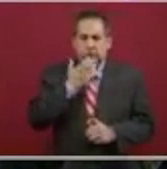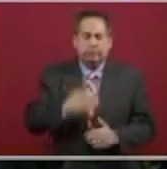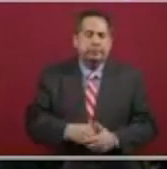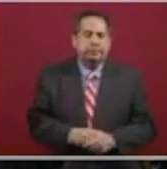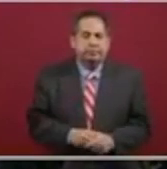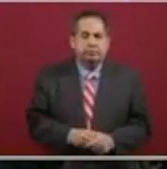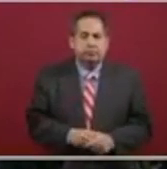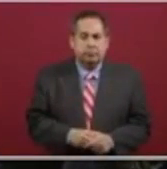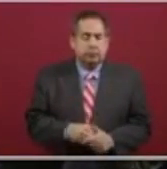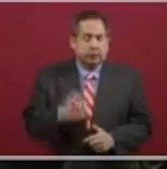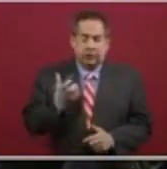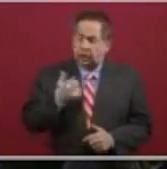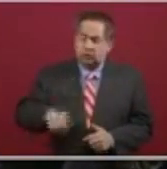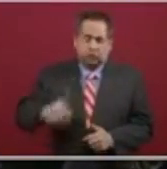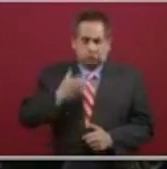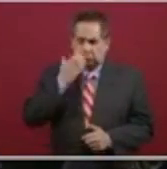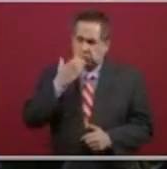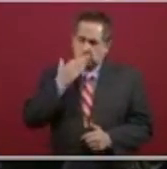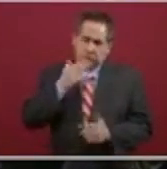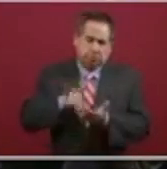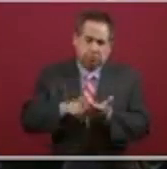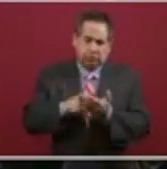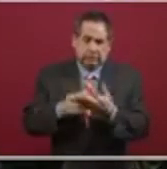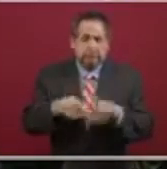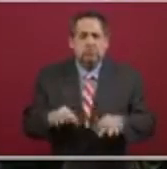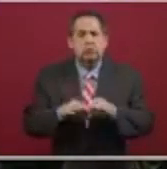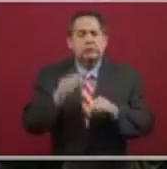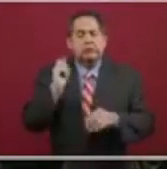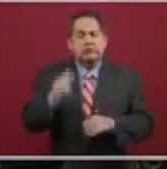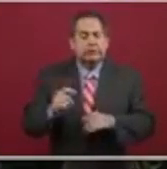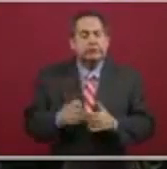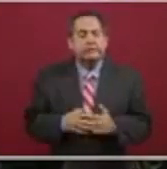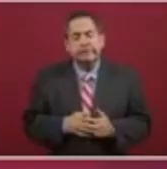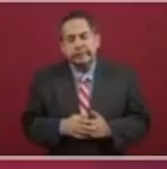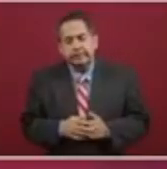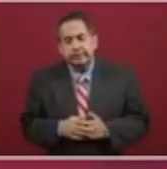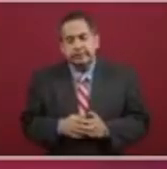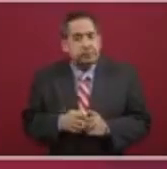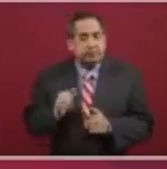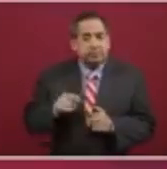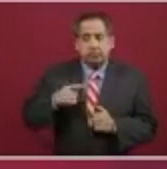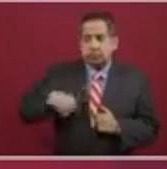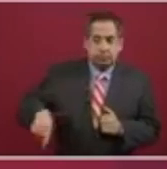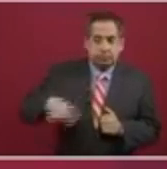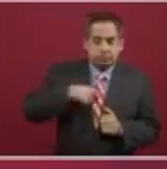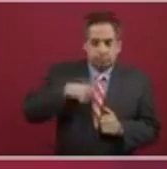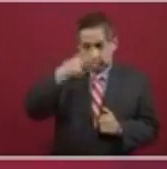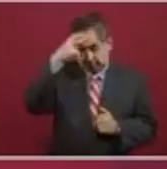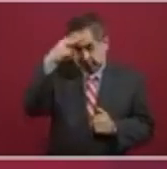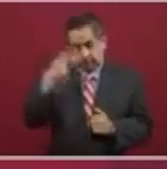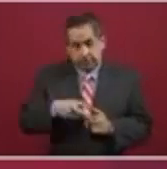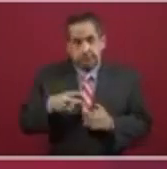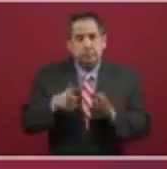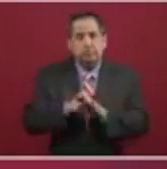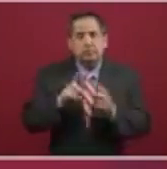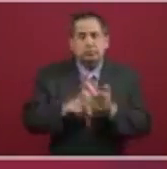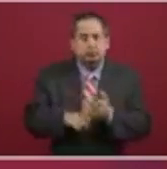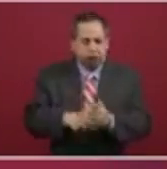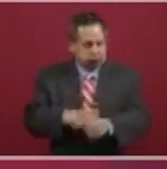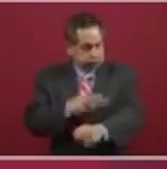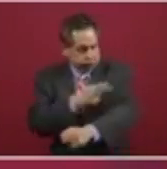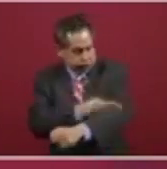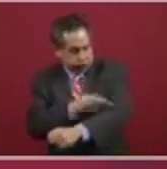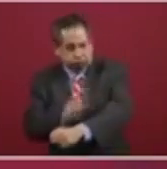Es una gran riqueza. Yo creo que la mayor riqueza de México es la